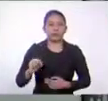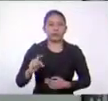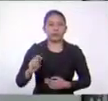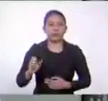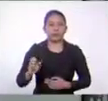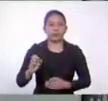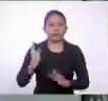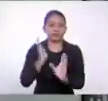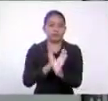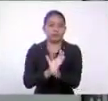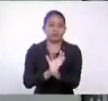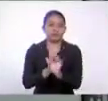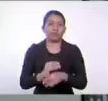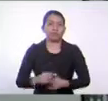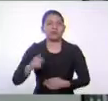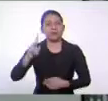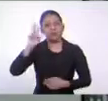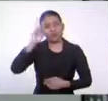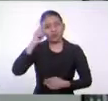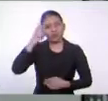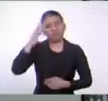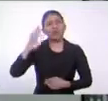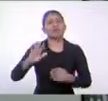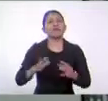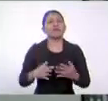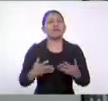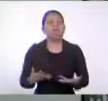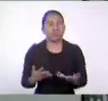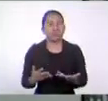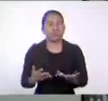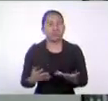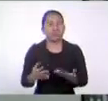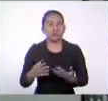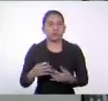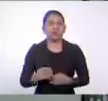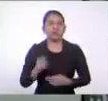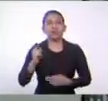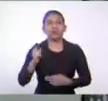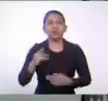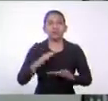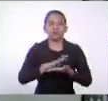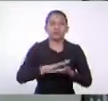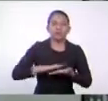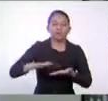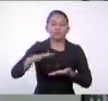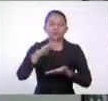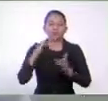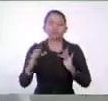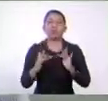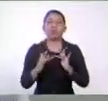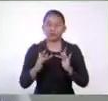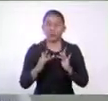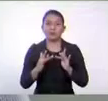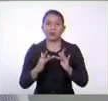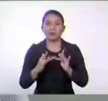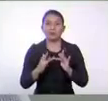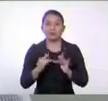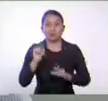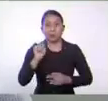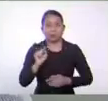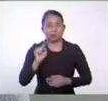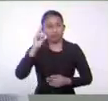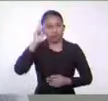el cual está relacionado con el contexto abstracto o espiritual. Es decir, que es el que